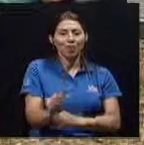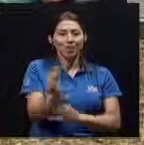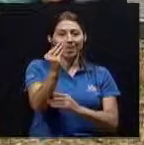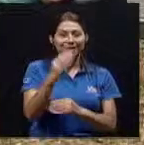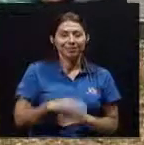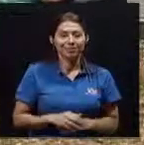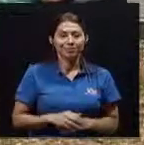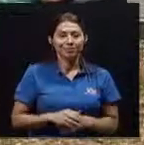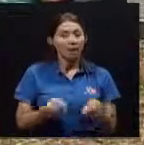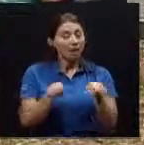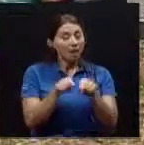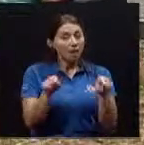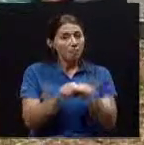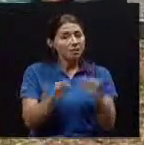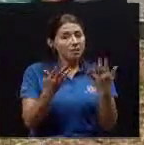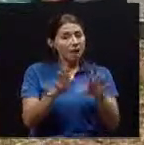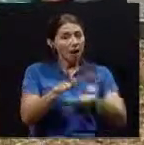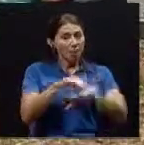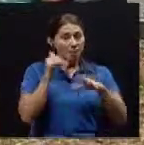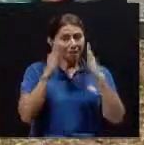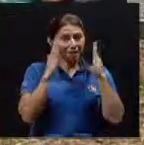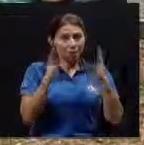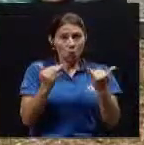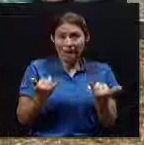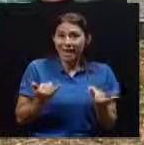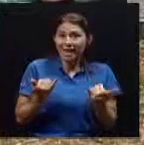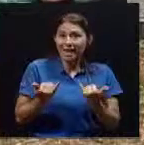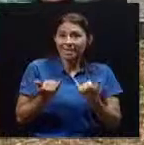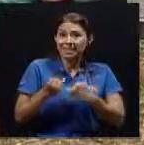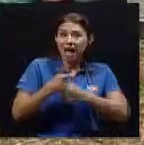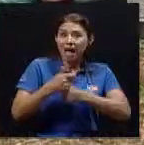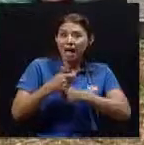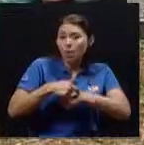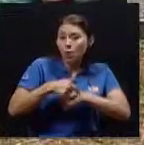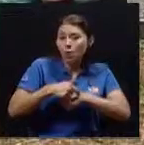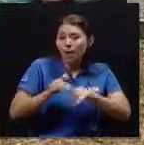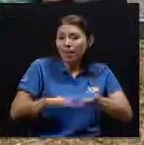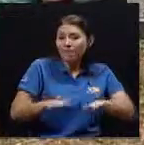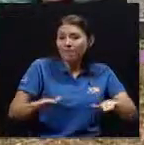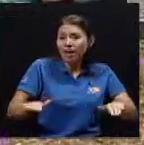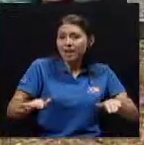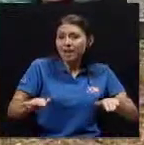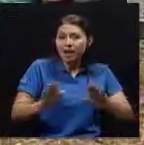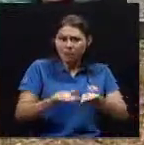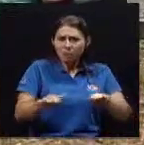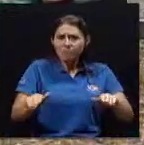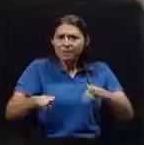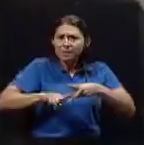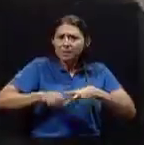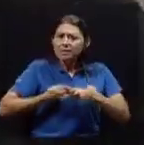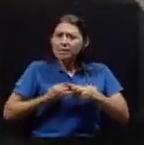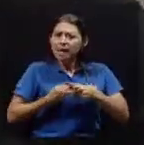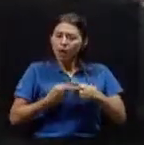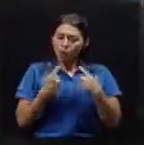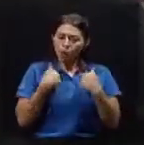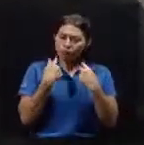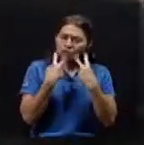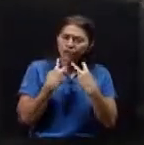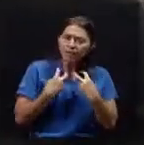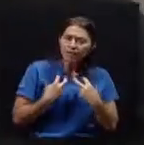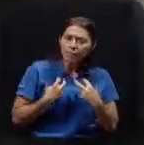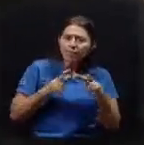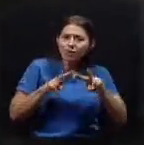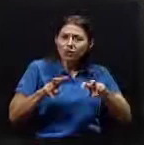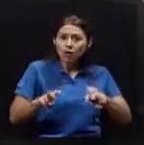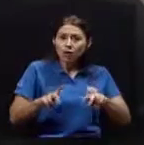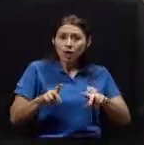llama la atención, así como estamos en la infancia, en esta época de exploración, en la adolescencia sucede algo similar también. ¿Cómo lo visualizan ustedes? Porque así